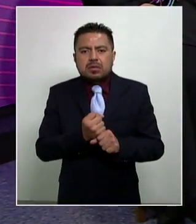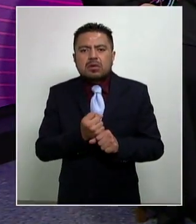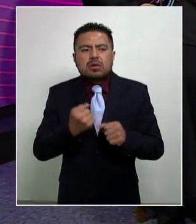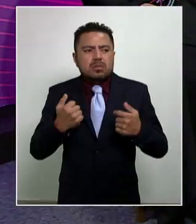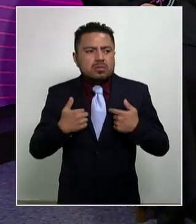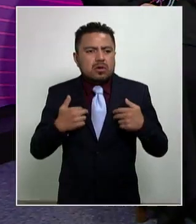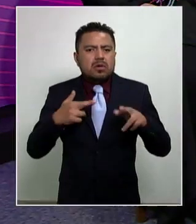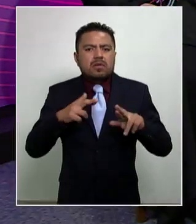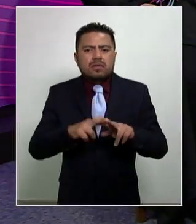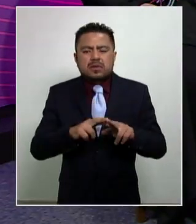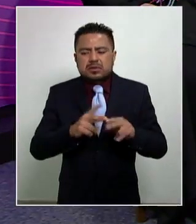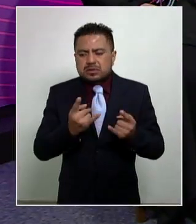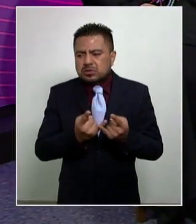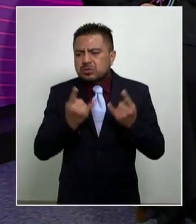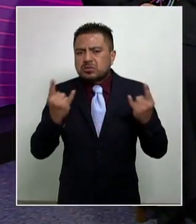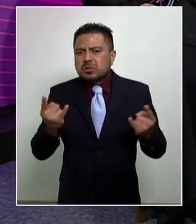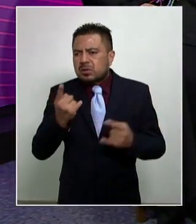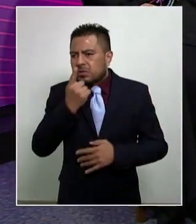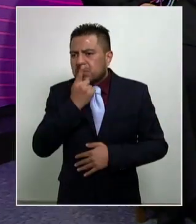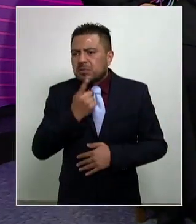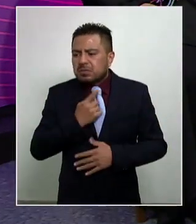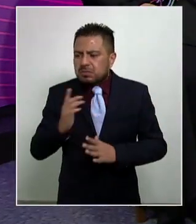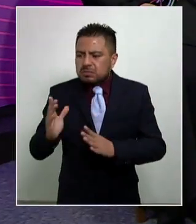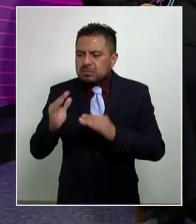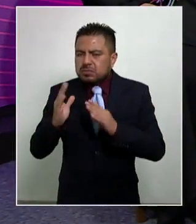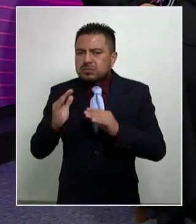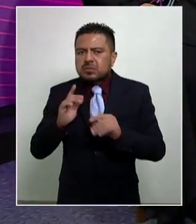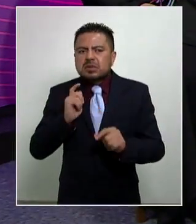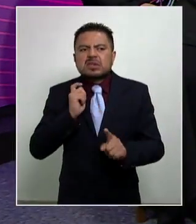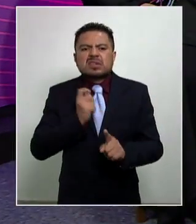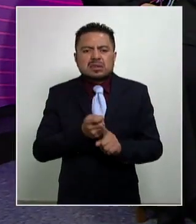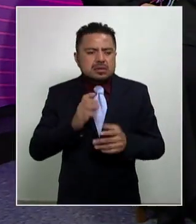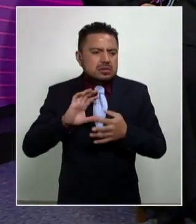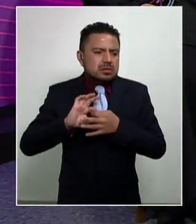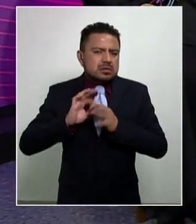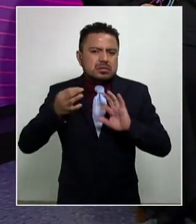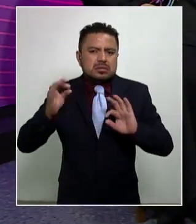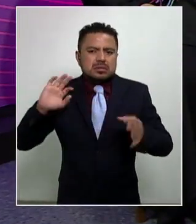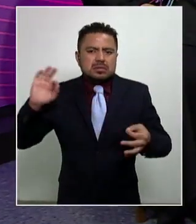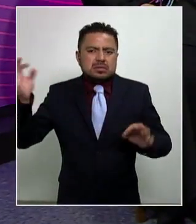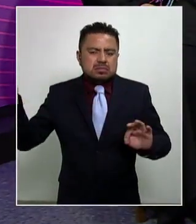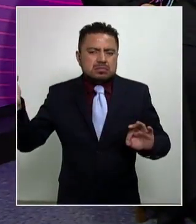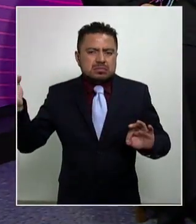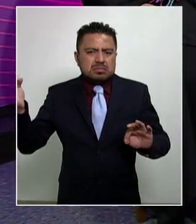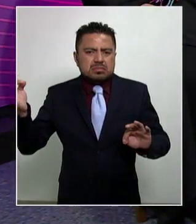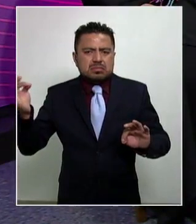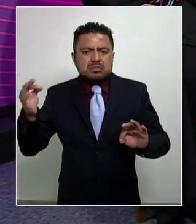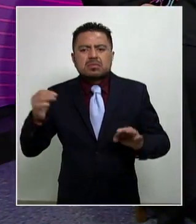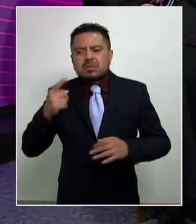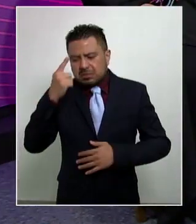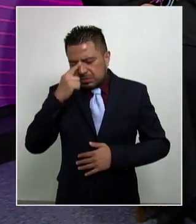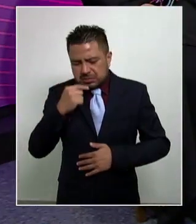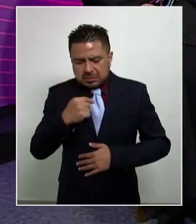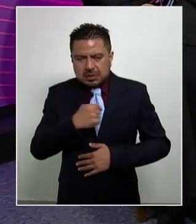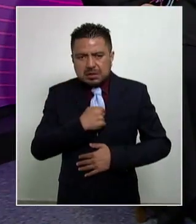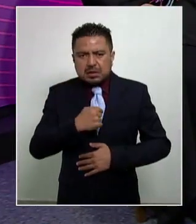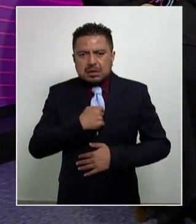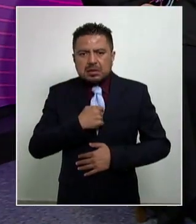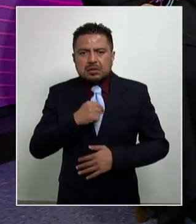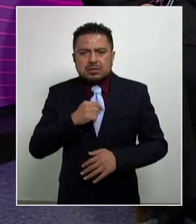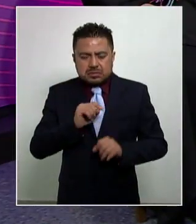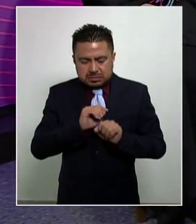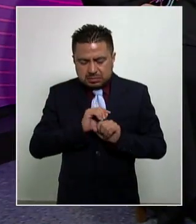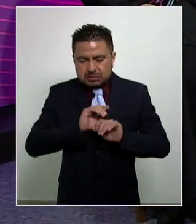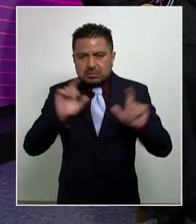profesor de historia, nos estaba enseñando lo que es la esclavitud. Y para mí fue muy